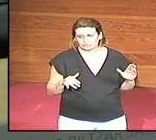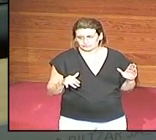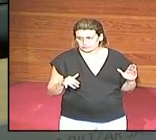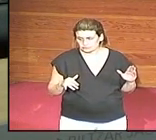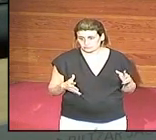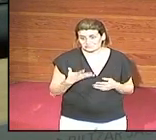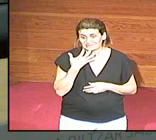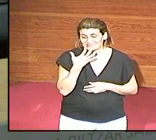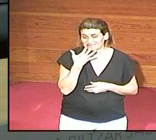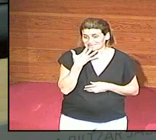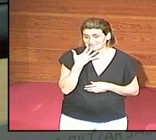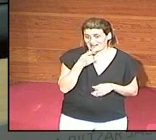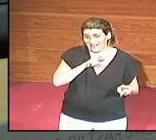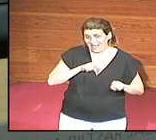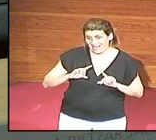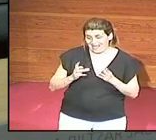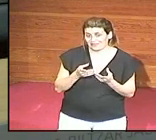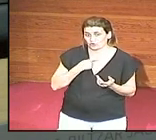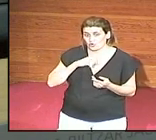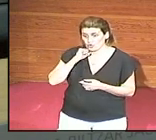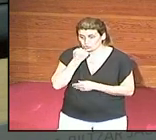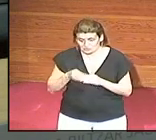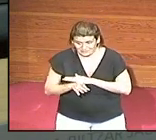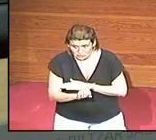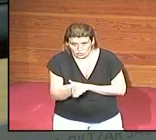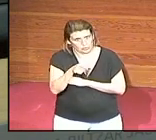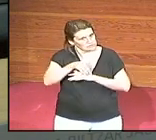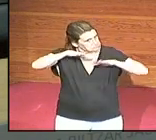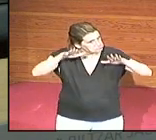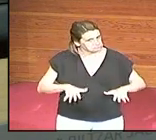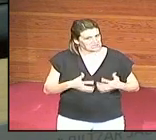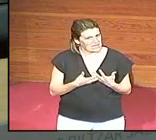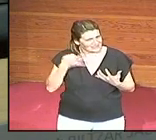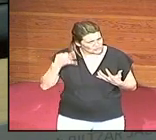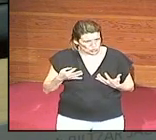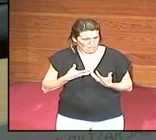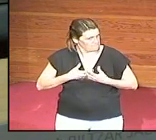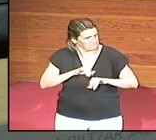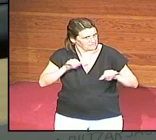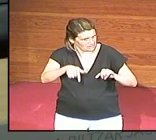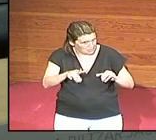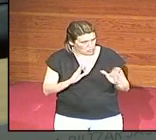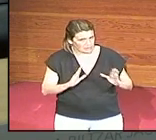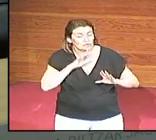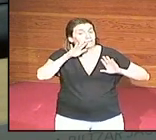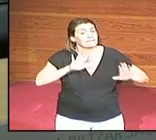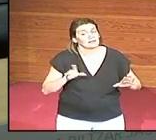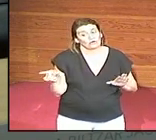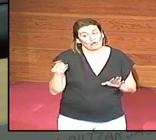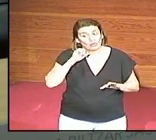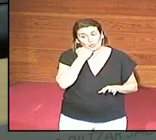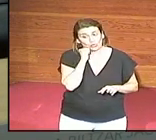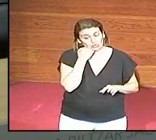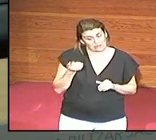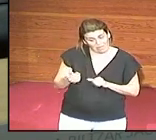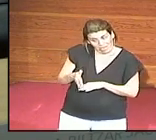el ejército ruso no hubiera intervenido en aquel momento, la guerra se hubiera acabado en aquel momento. pero desde Rusia